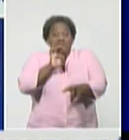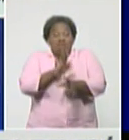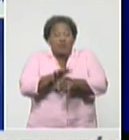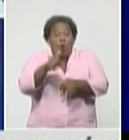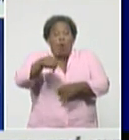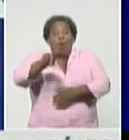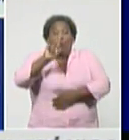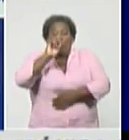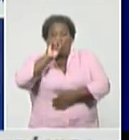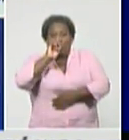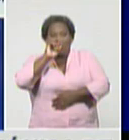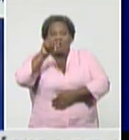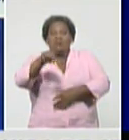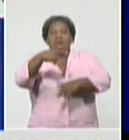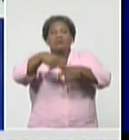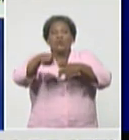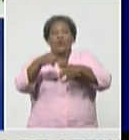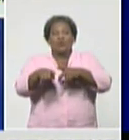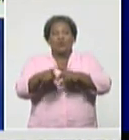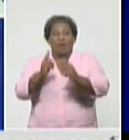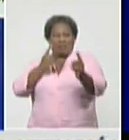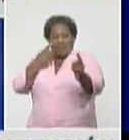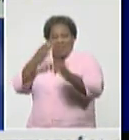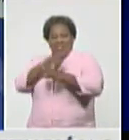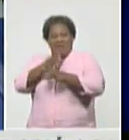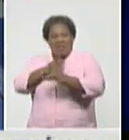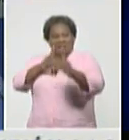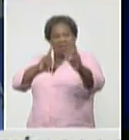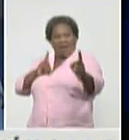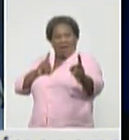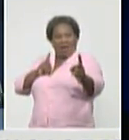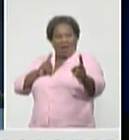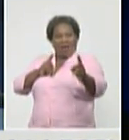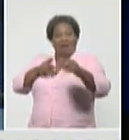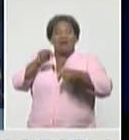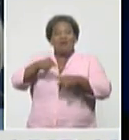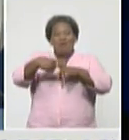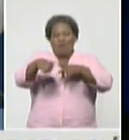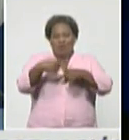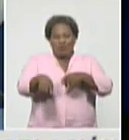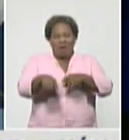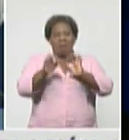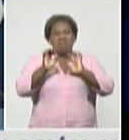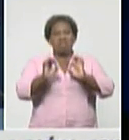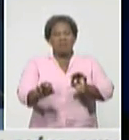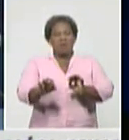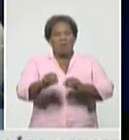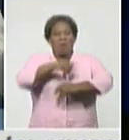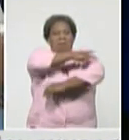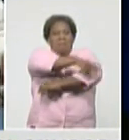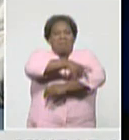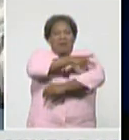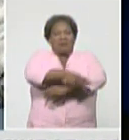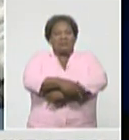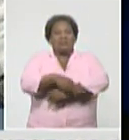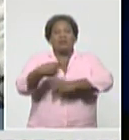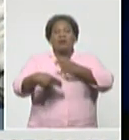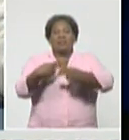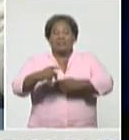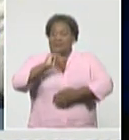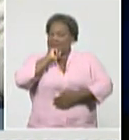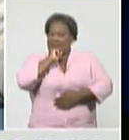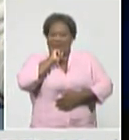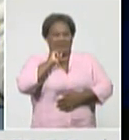son de las cosas que pueden pasar en un país que hacen que se haga más difícil